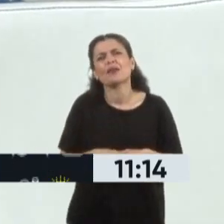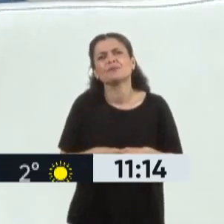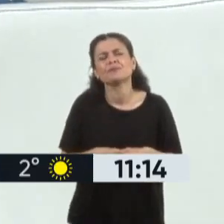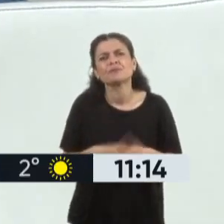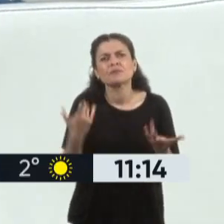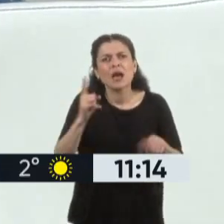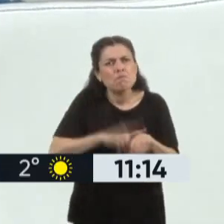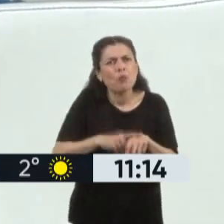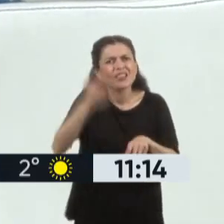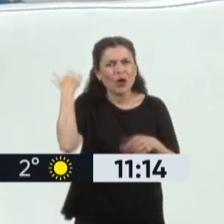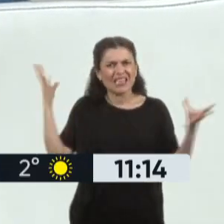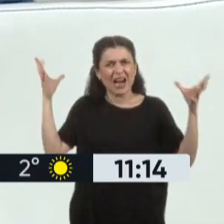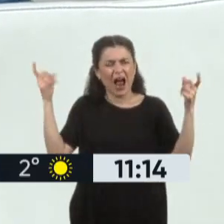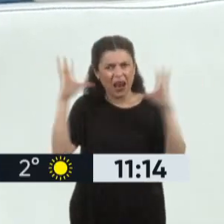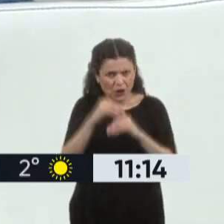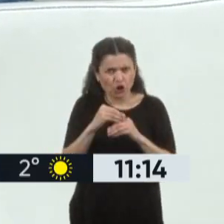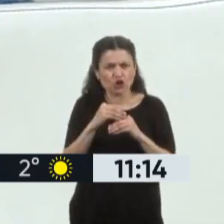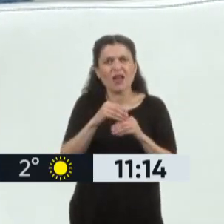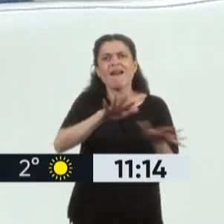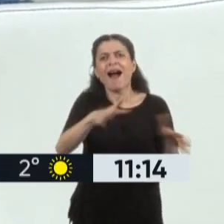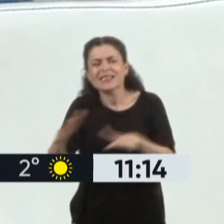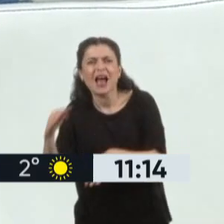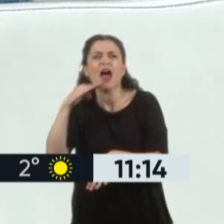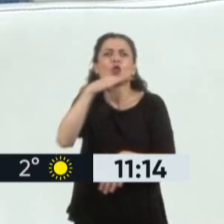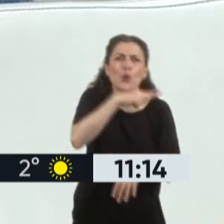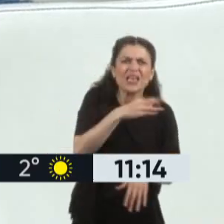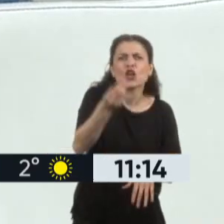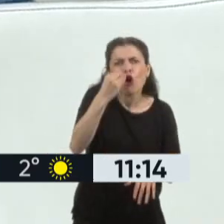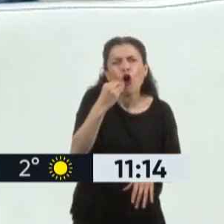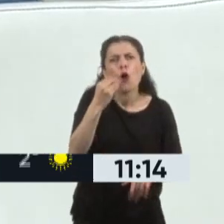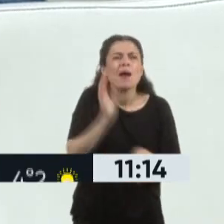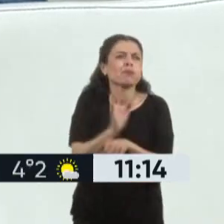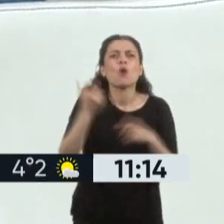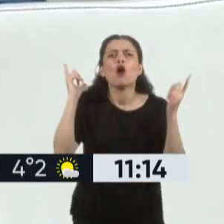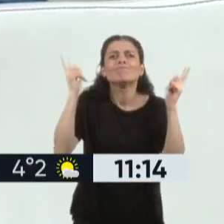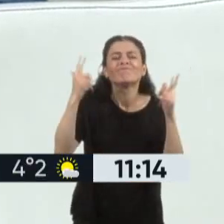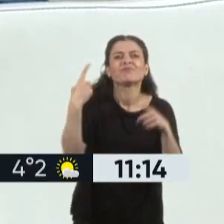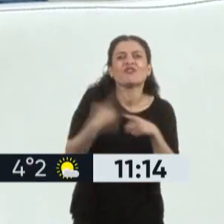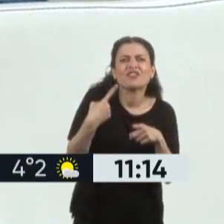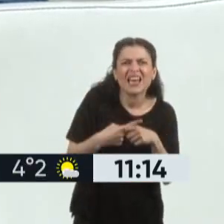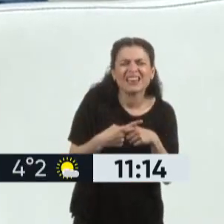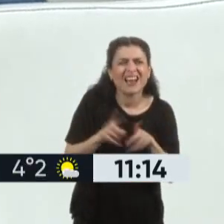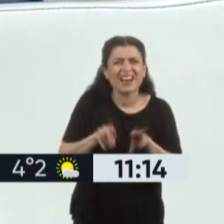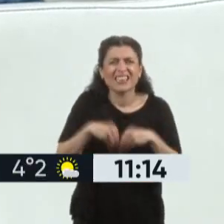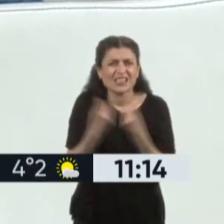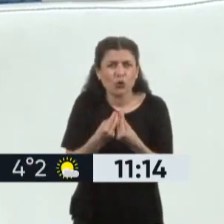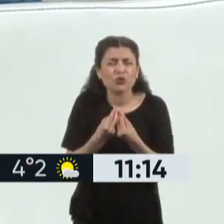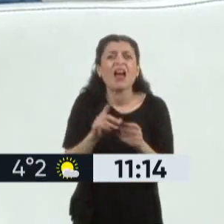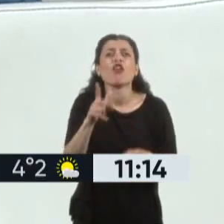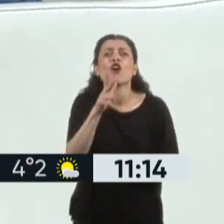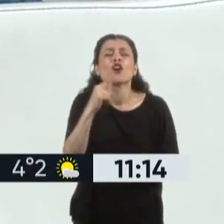la celebración que se hizo anoche con asado y vino en la Quinta de Olivos para celebrar que le están sacando 13.000 pesos a cada